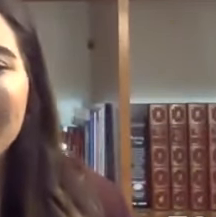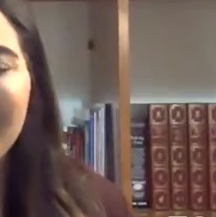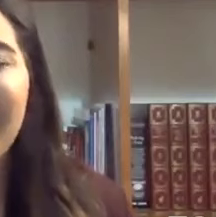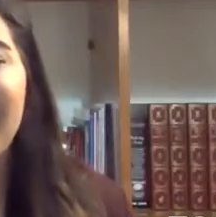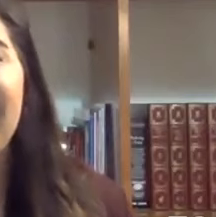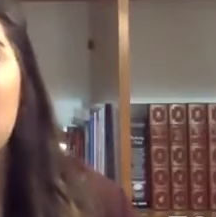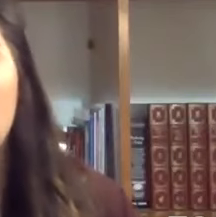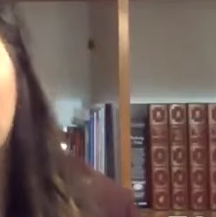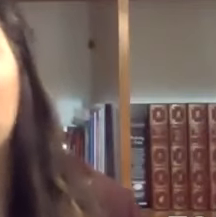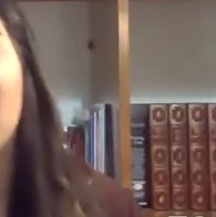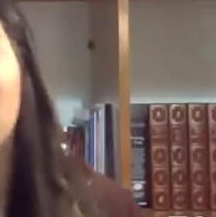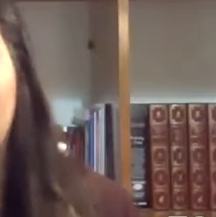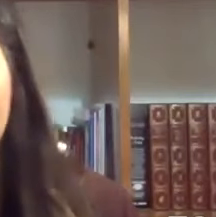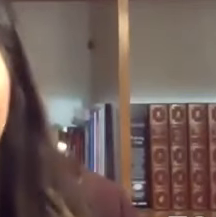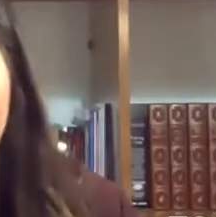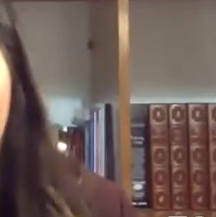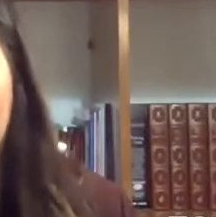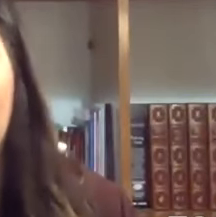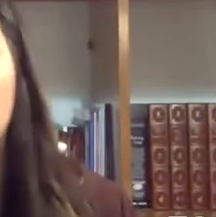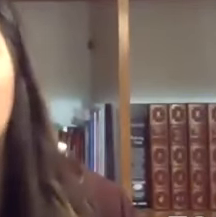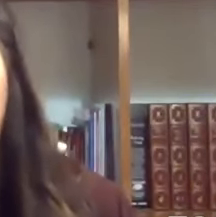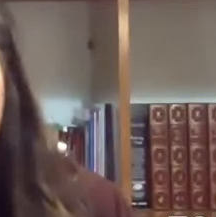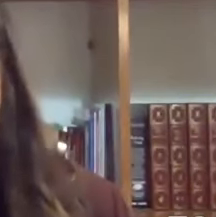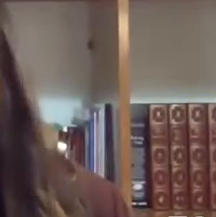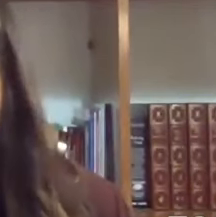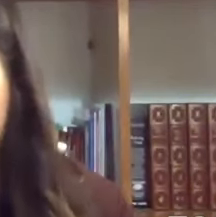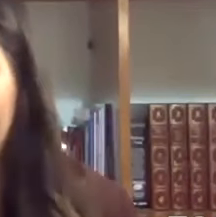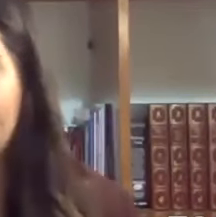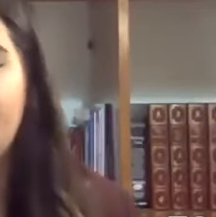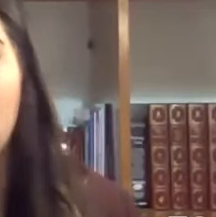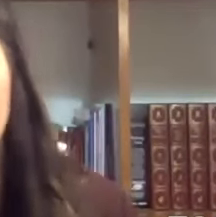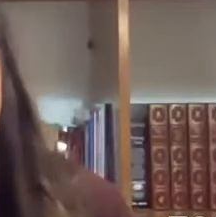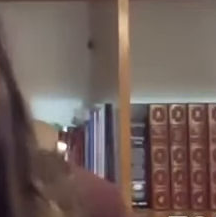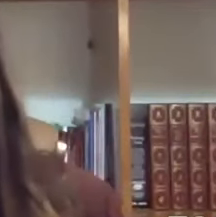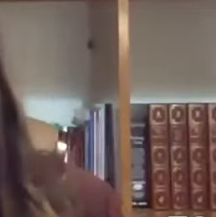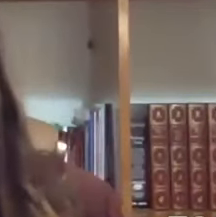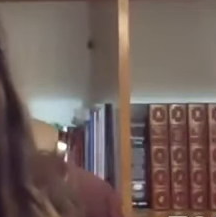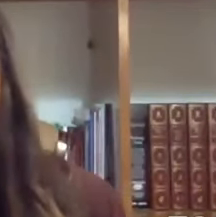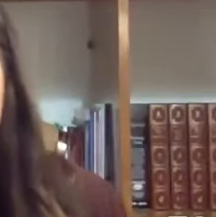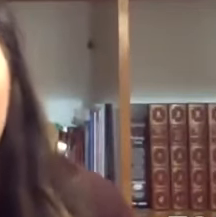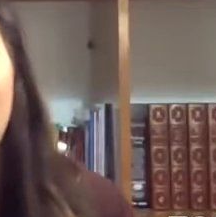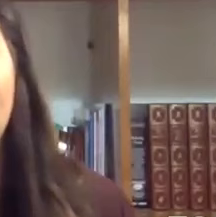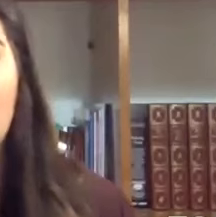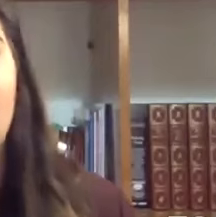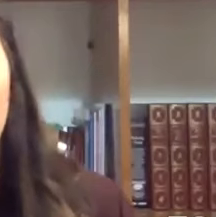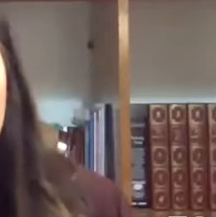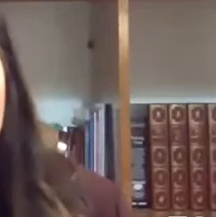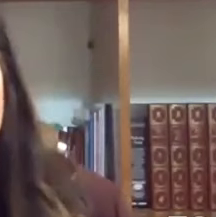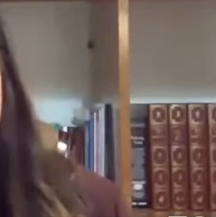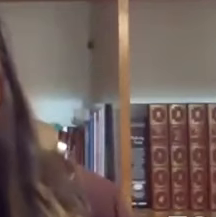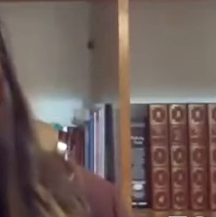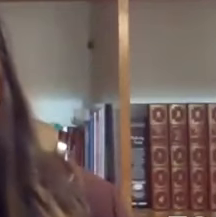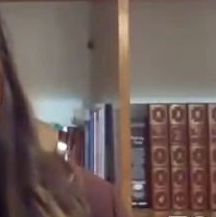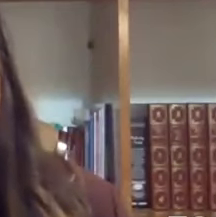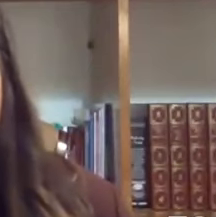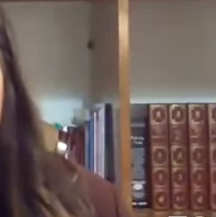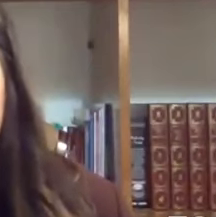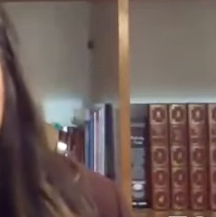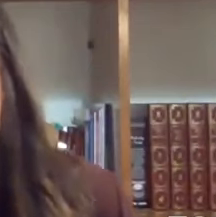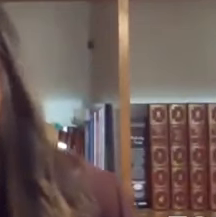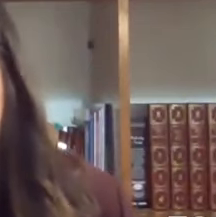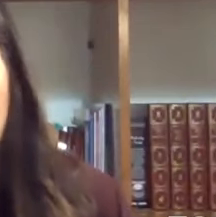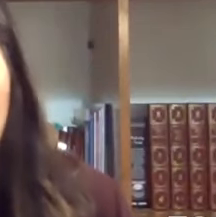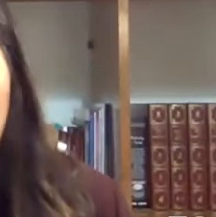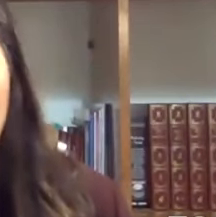fondo pareciera quedar una preferencia en automático para ejercer la custodia a la madre, lejos de proteger este interés